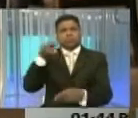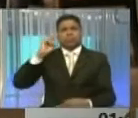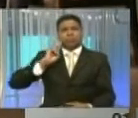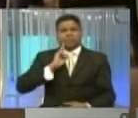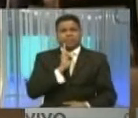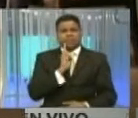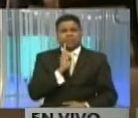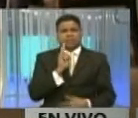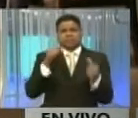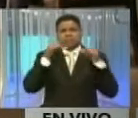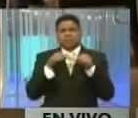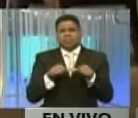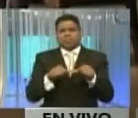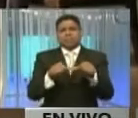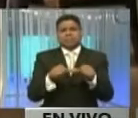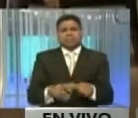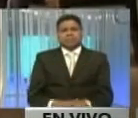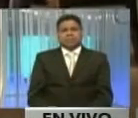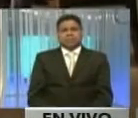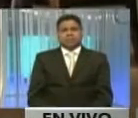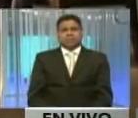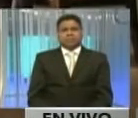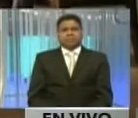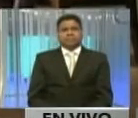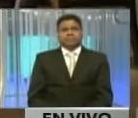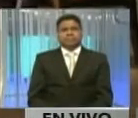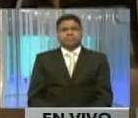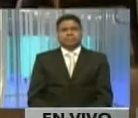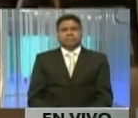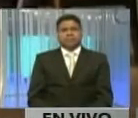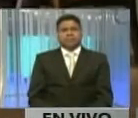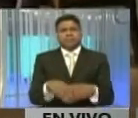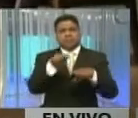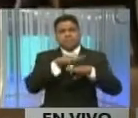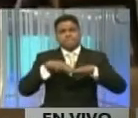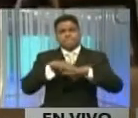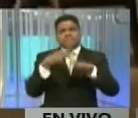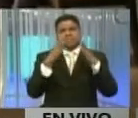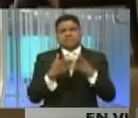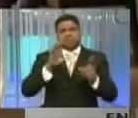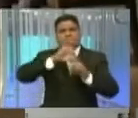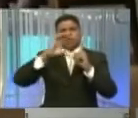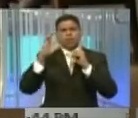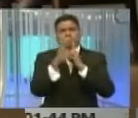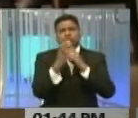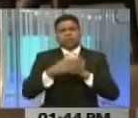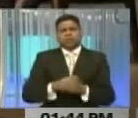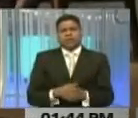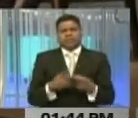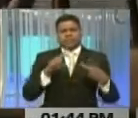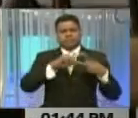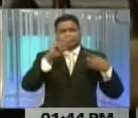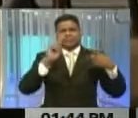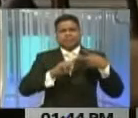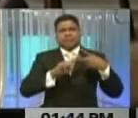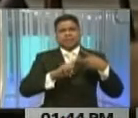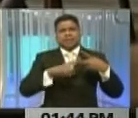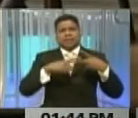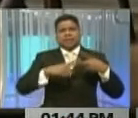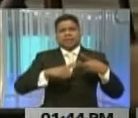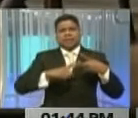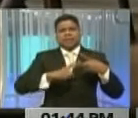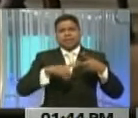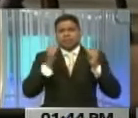en compañía de nuestro ministro del Poder Popular para la Cultura, Freddy Yáñez, en compañía del director del